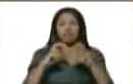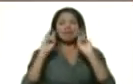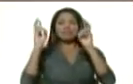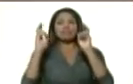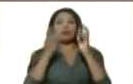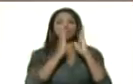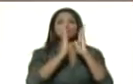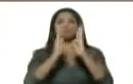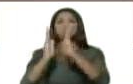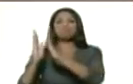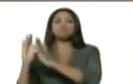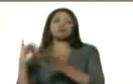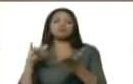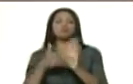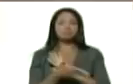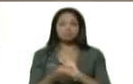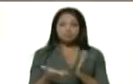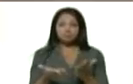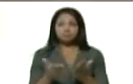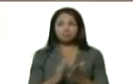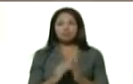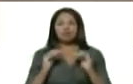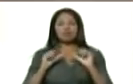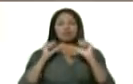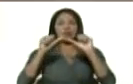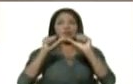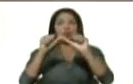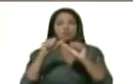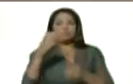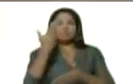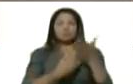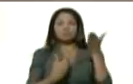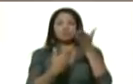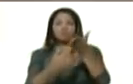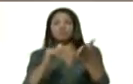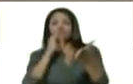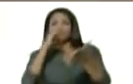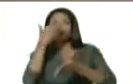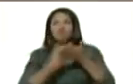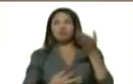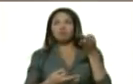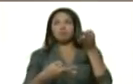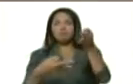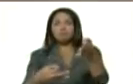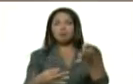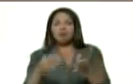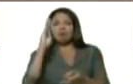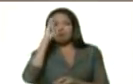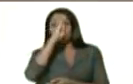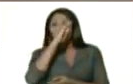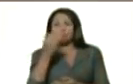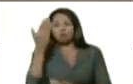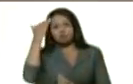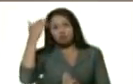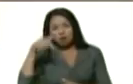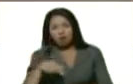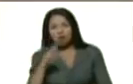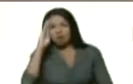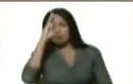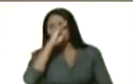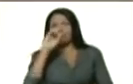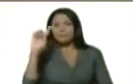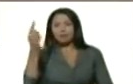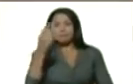organización. El avance. Me presentaba el informe Diosdado. Saludo a Diosdado,